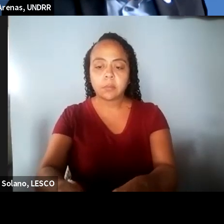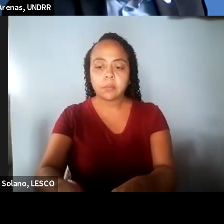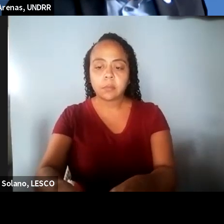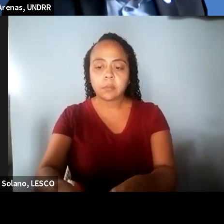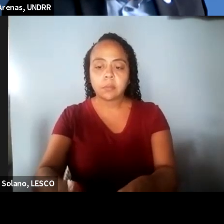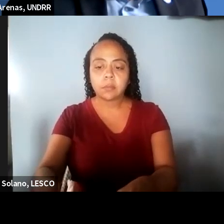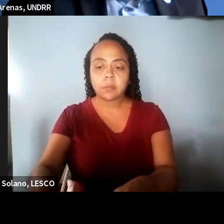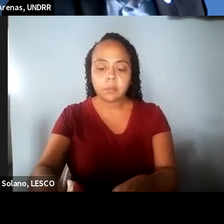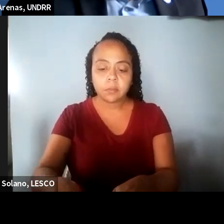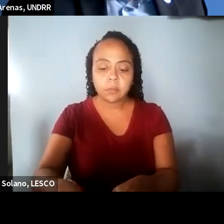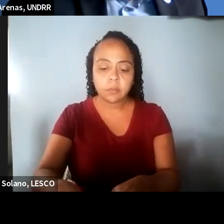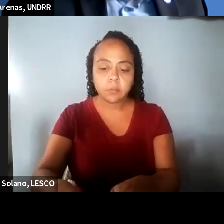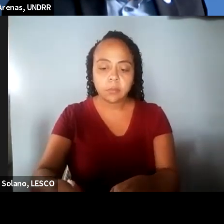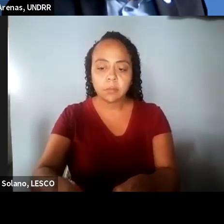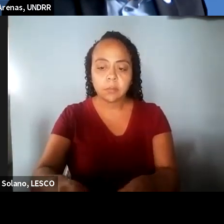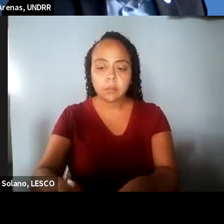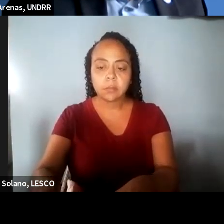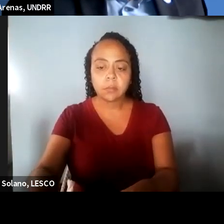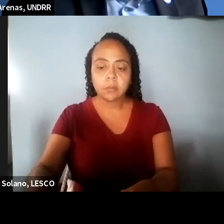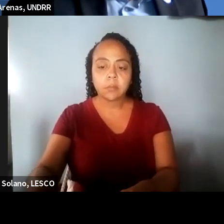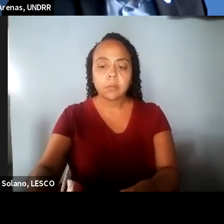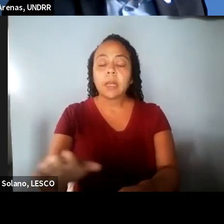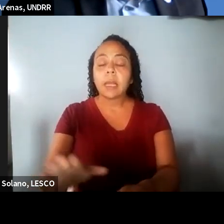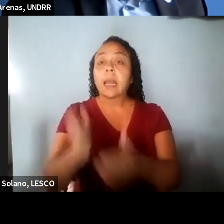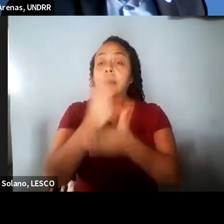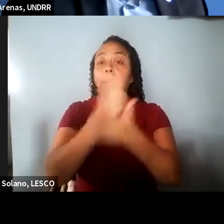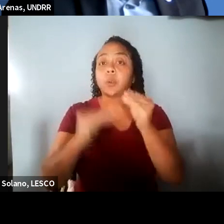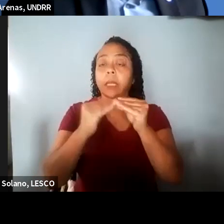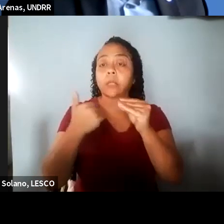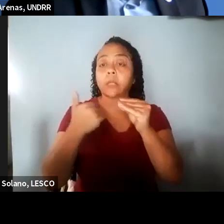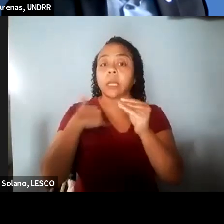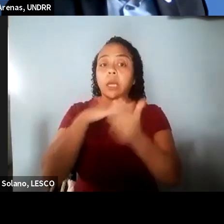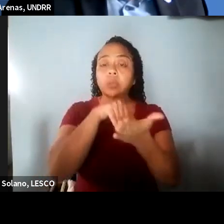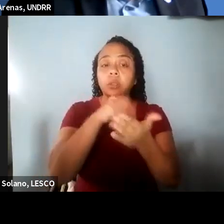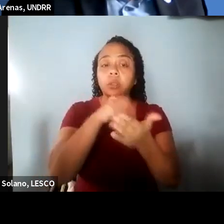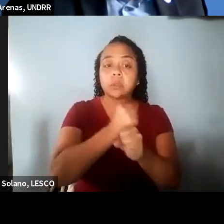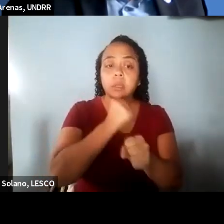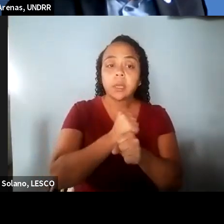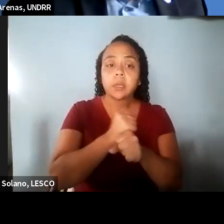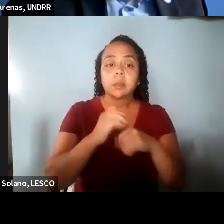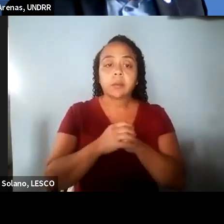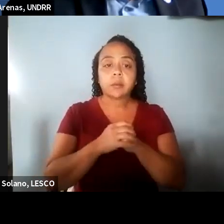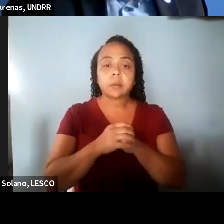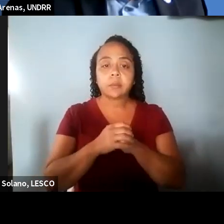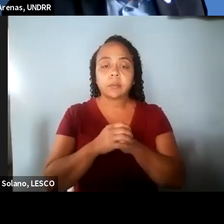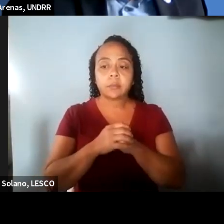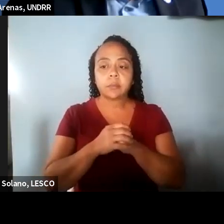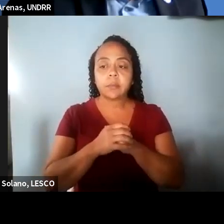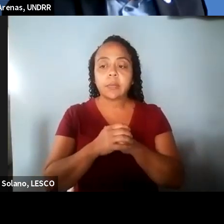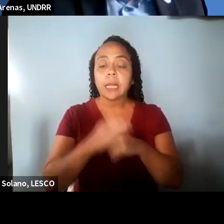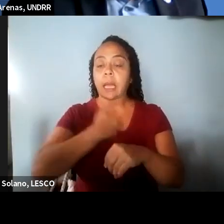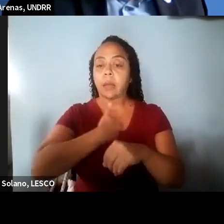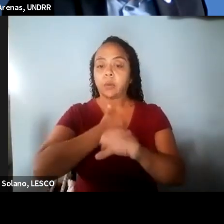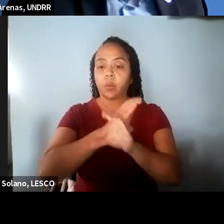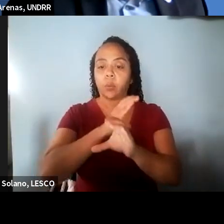tarea la tenían las empresas privadas los centros de trabajo que comenzaron a generar los programas de autocuidado al